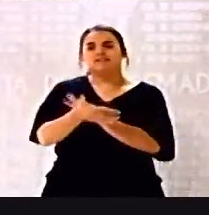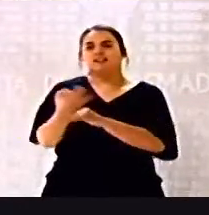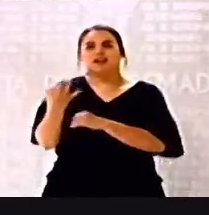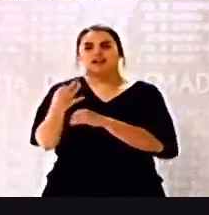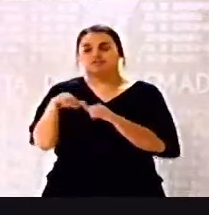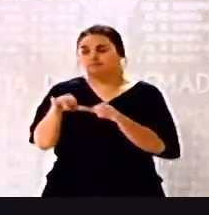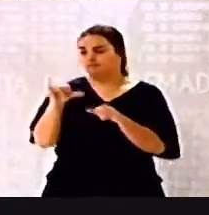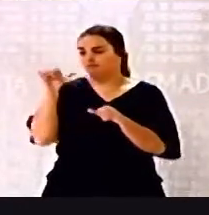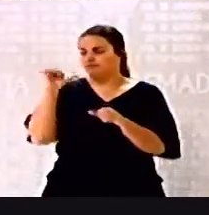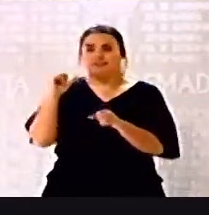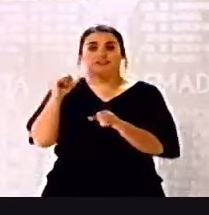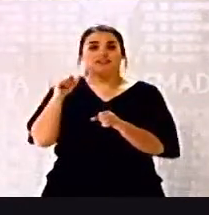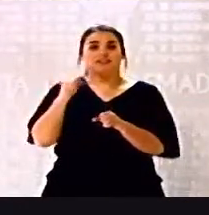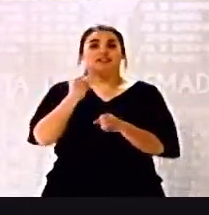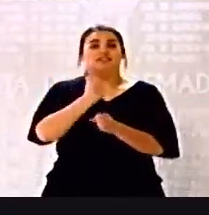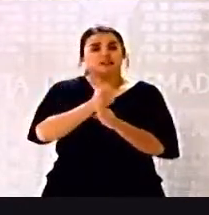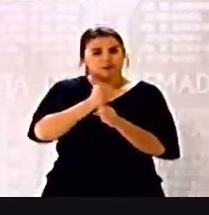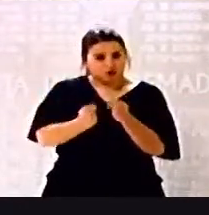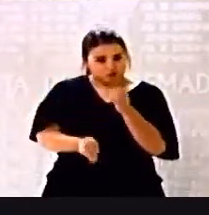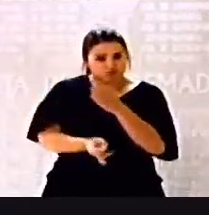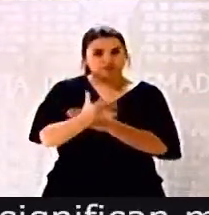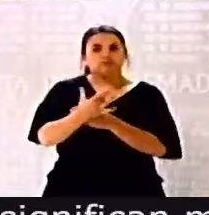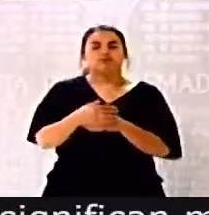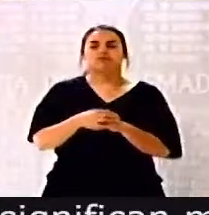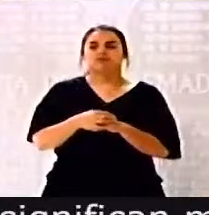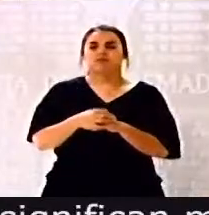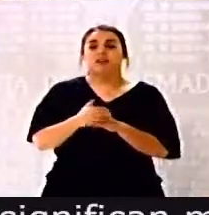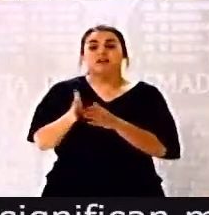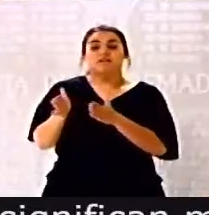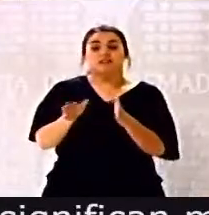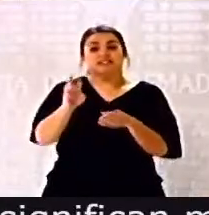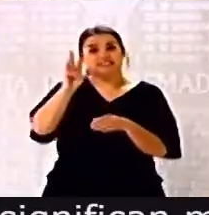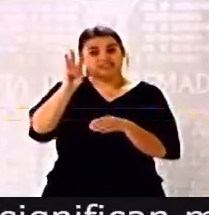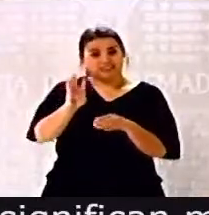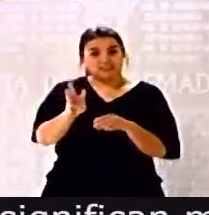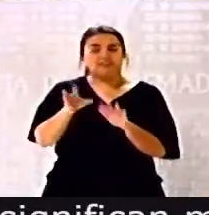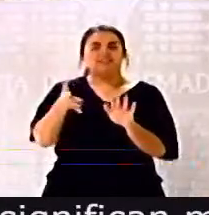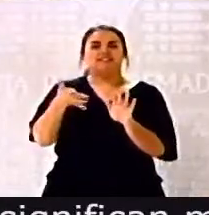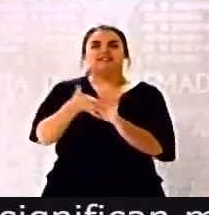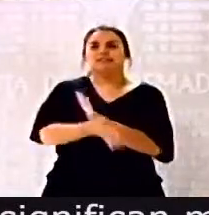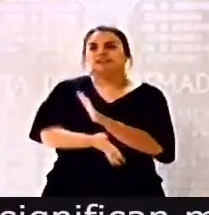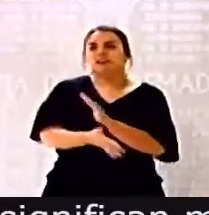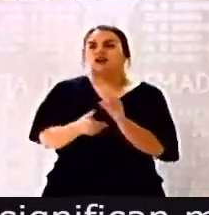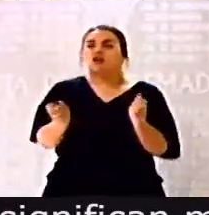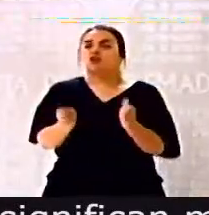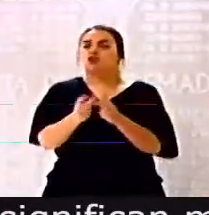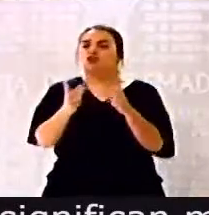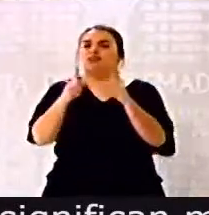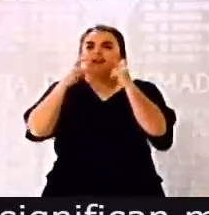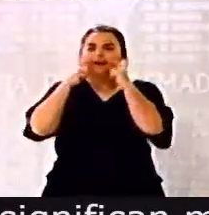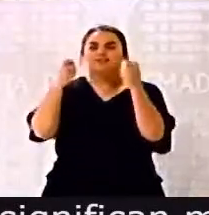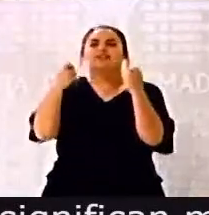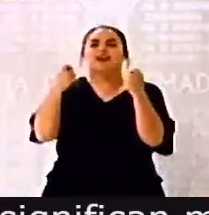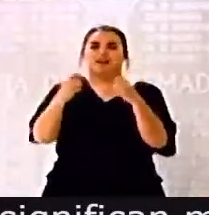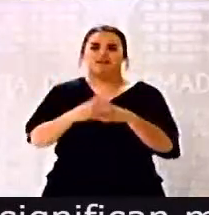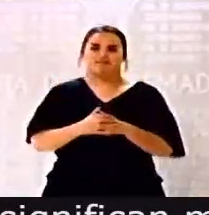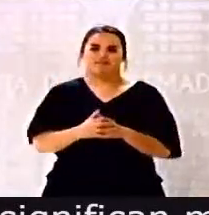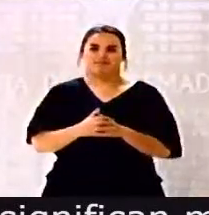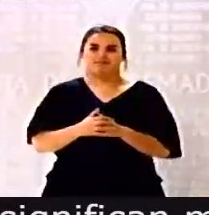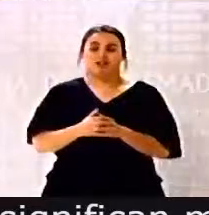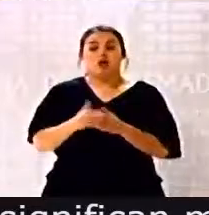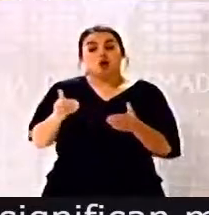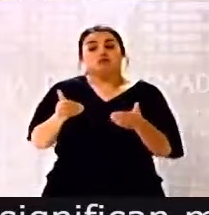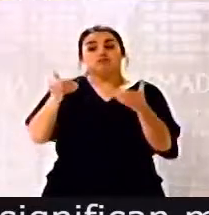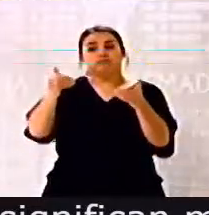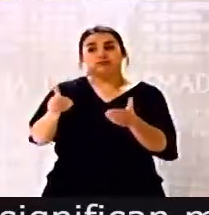significan más empleos. Pasar a la fase 3 significa una sociedad más sana. Pasar a la